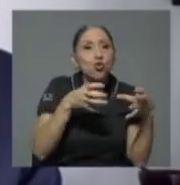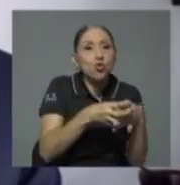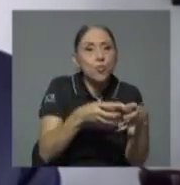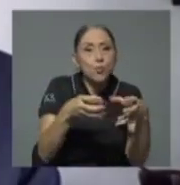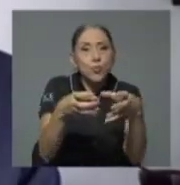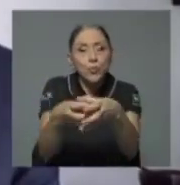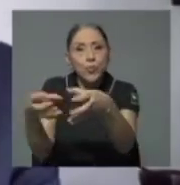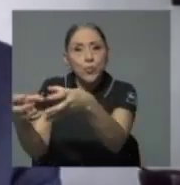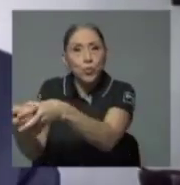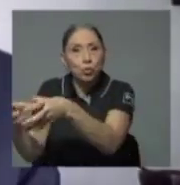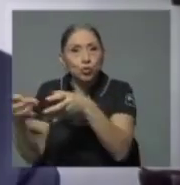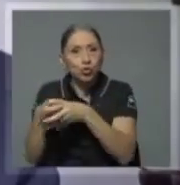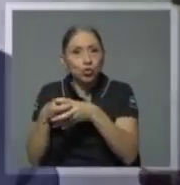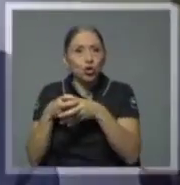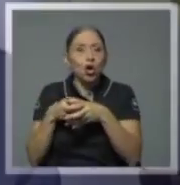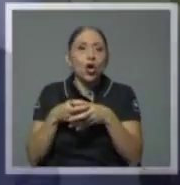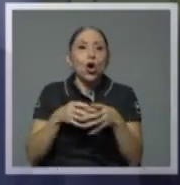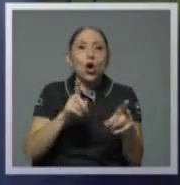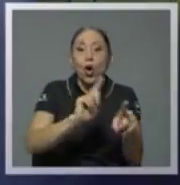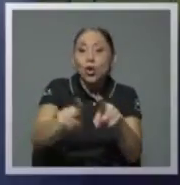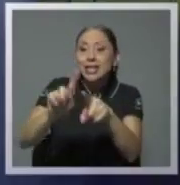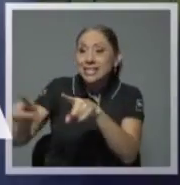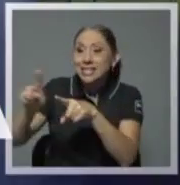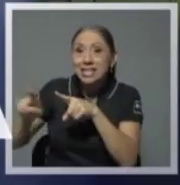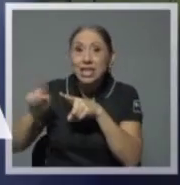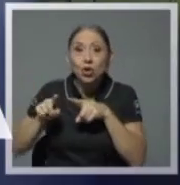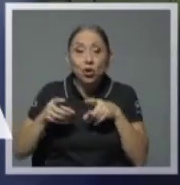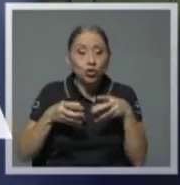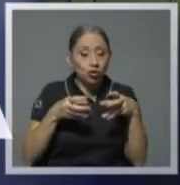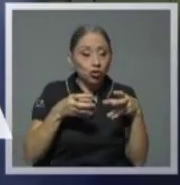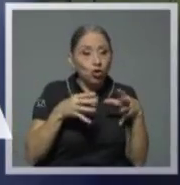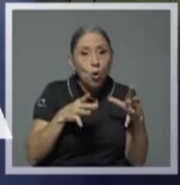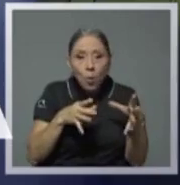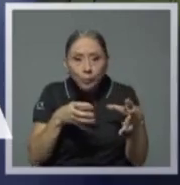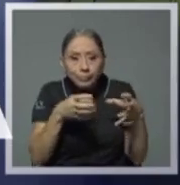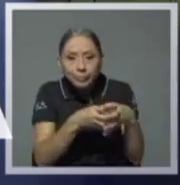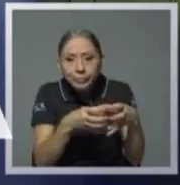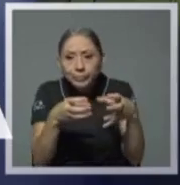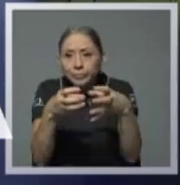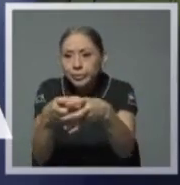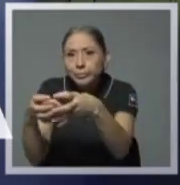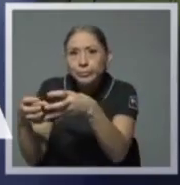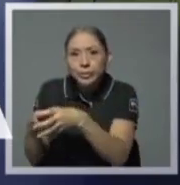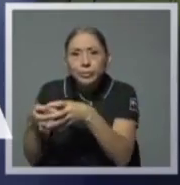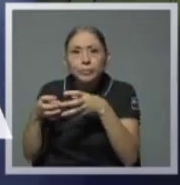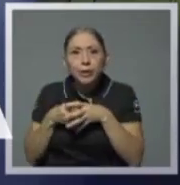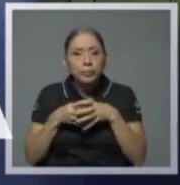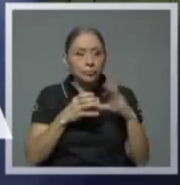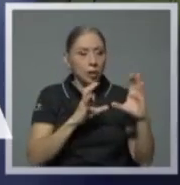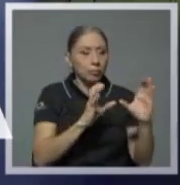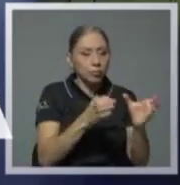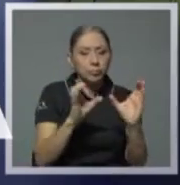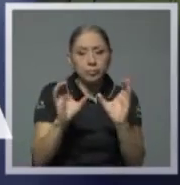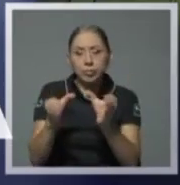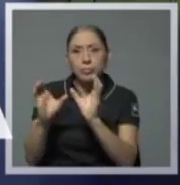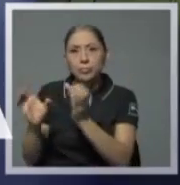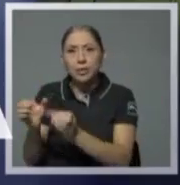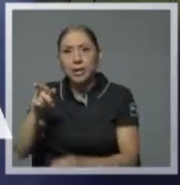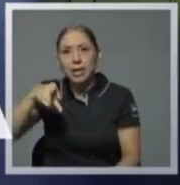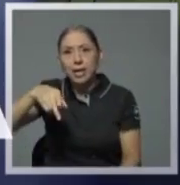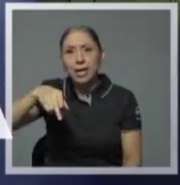o distintos clústeres, diría uno, de hipotecas similares que se parezcan para que se pasen a